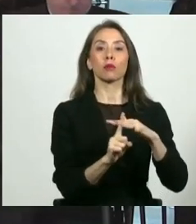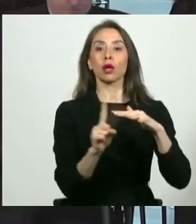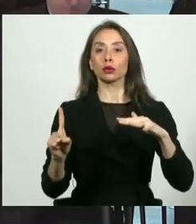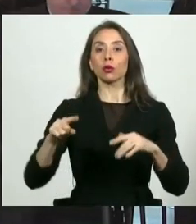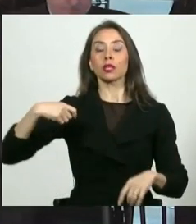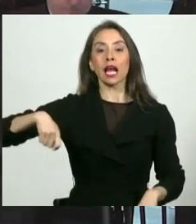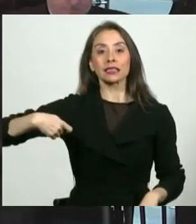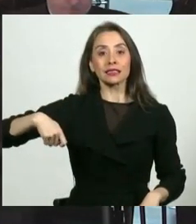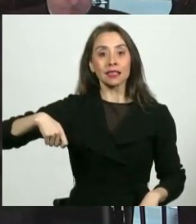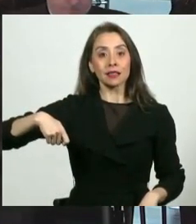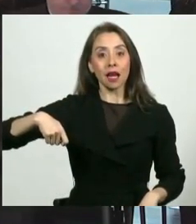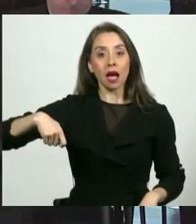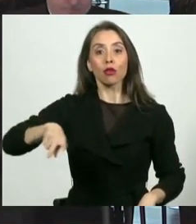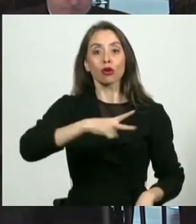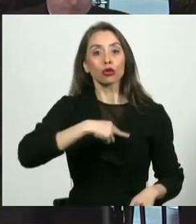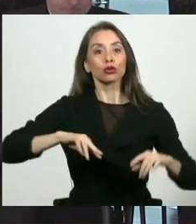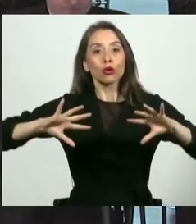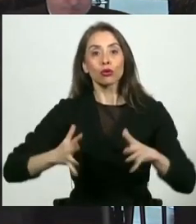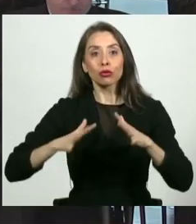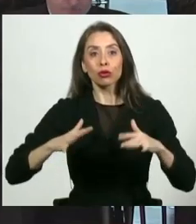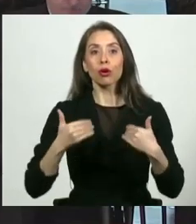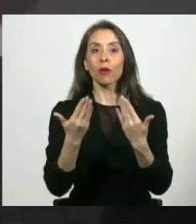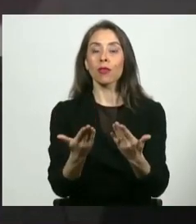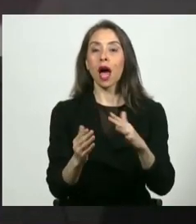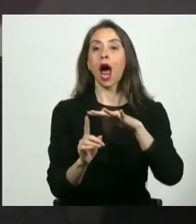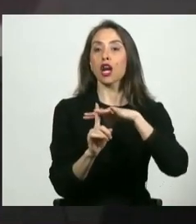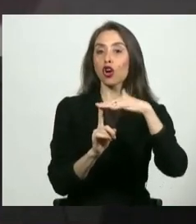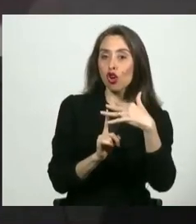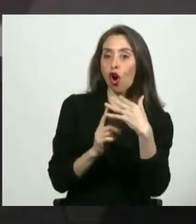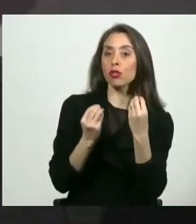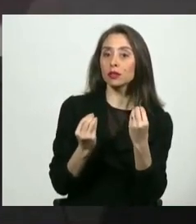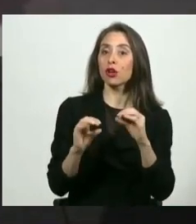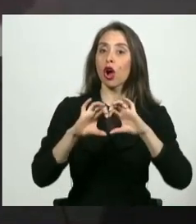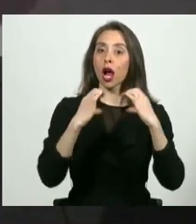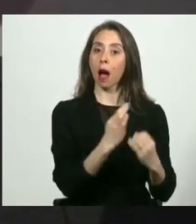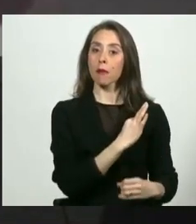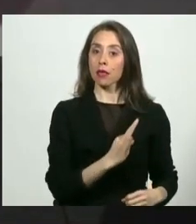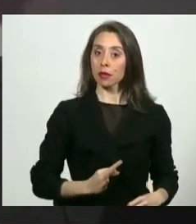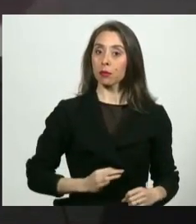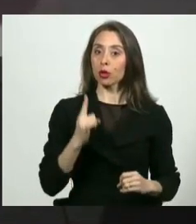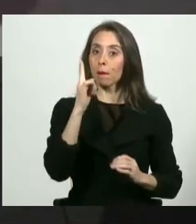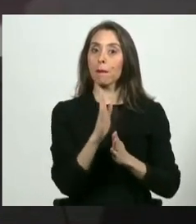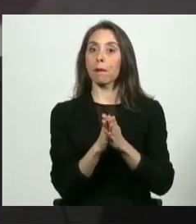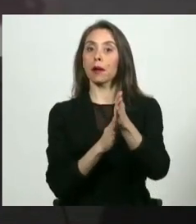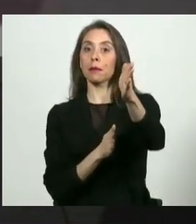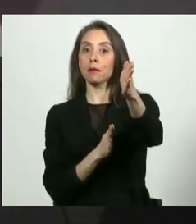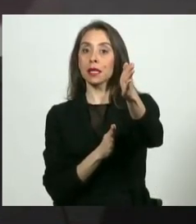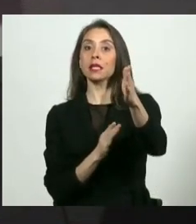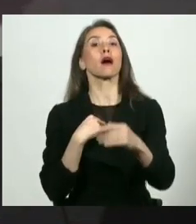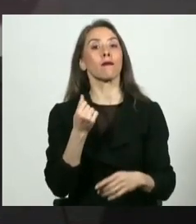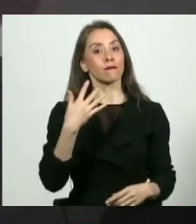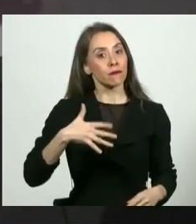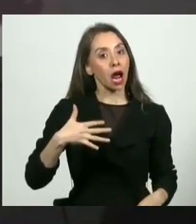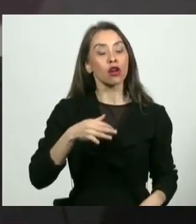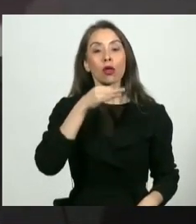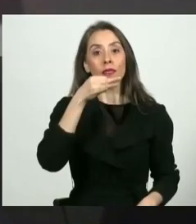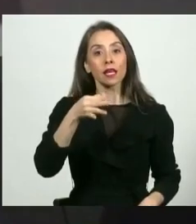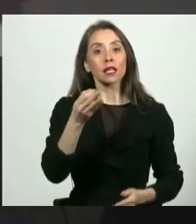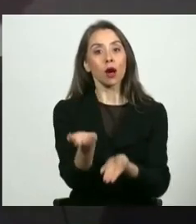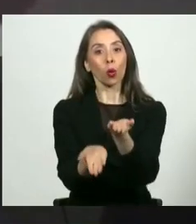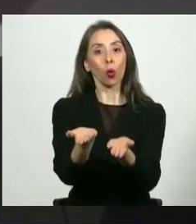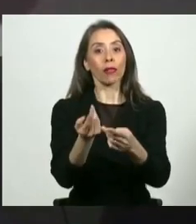Senado de la República, en el cual estamos empeñados en generar las condiciones para eso. La Cámara de Diputados nos lleva a la delantera en esta materia, y yo lo valoré, lo dije así en la cuenta